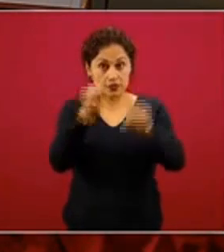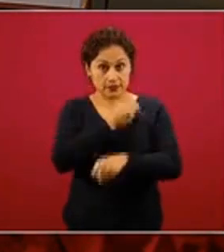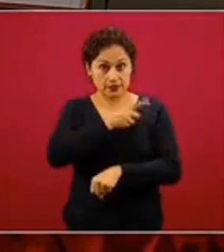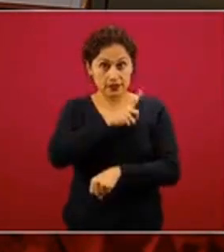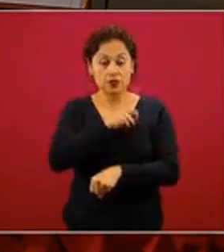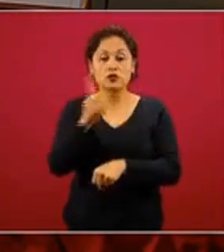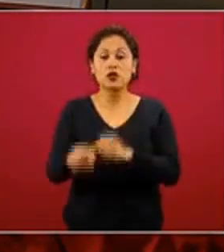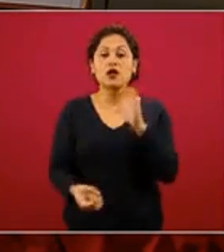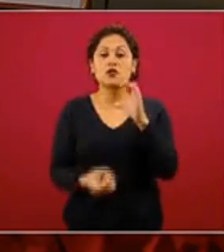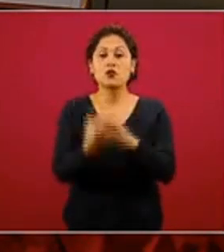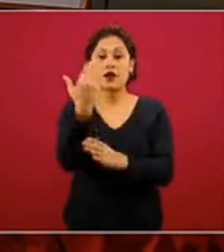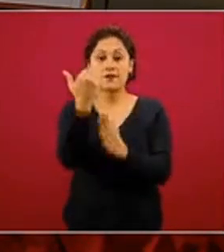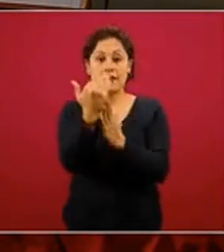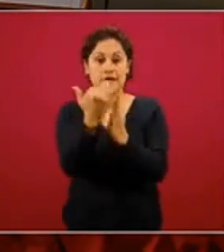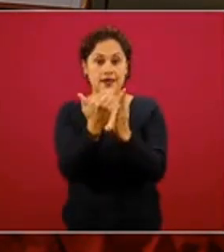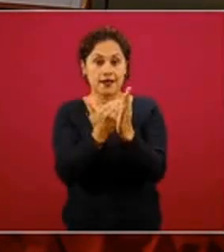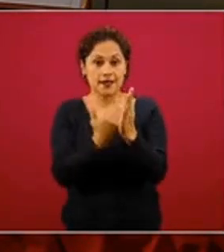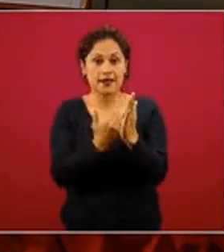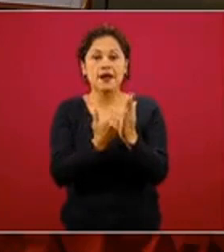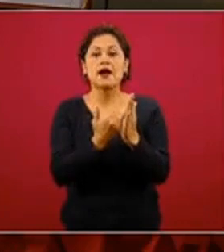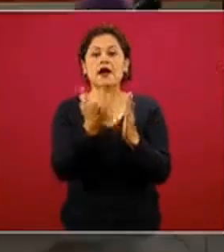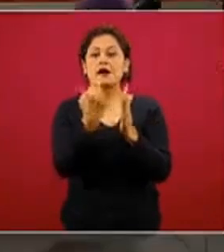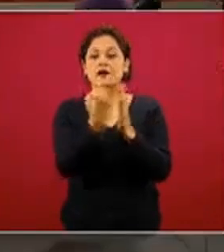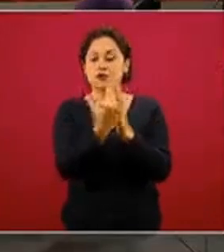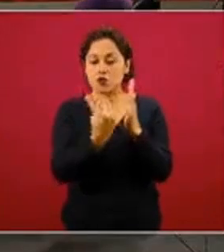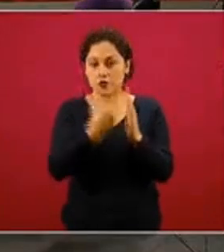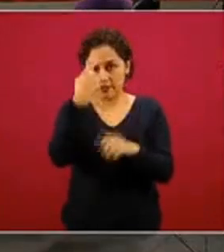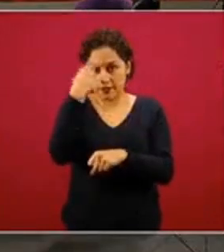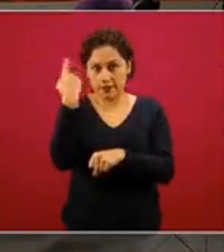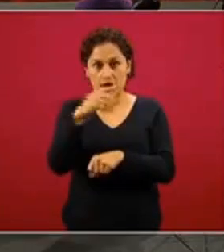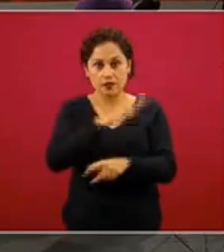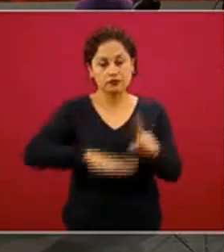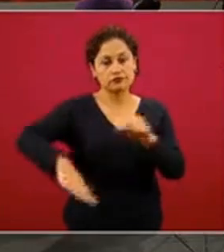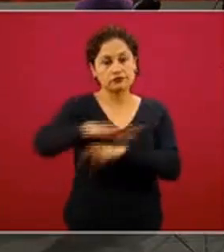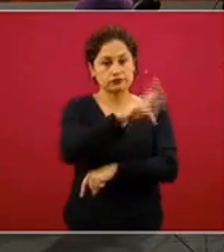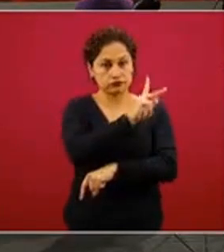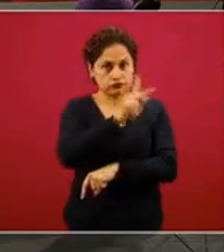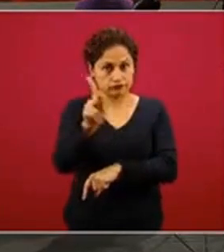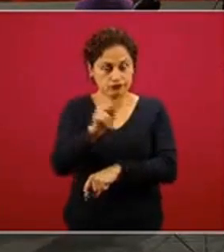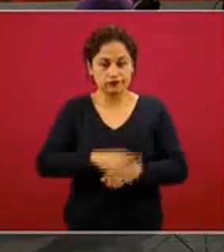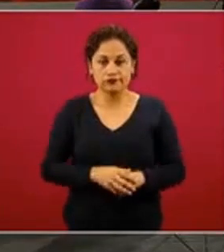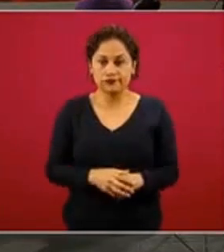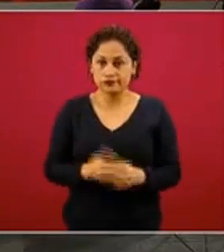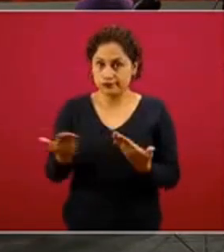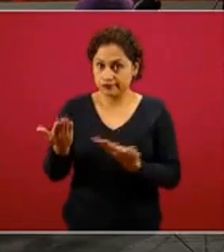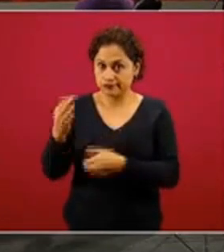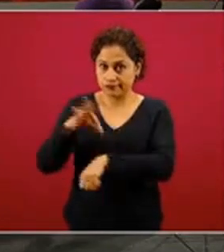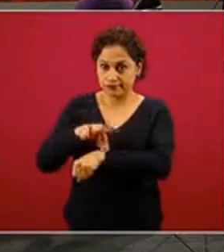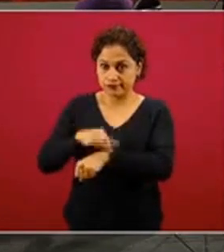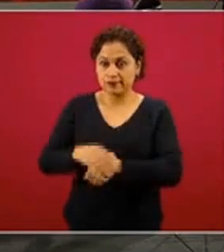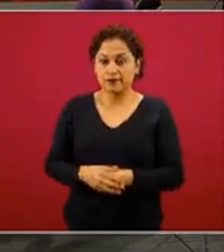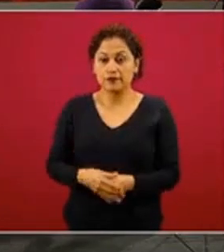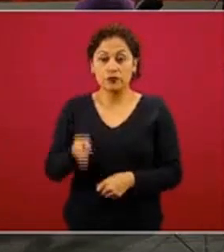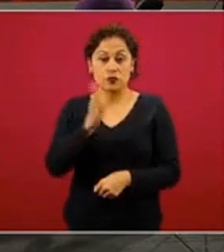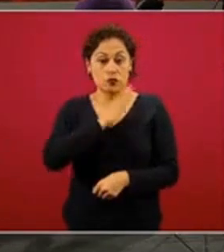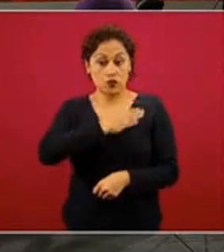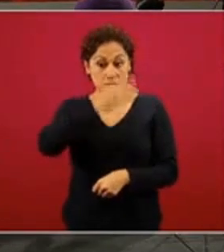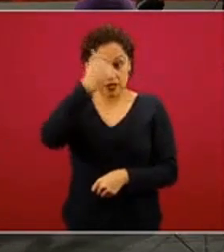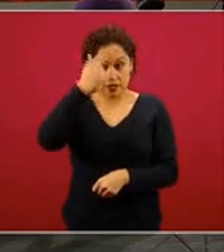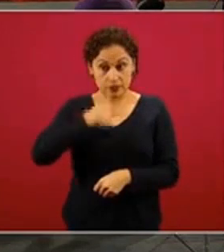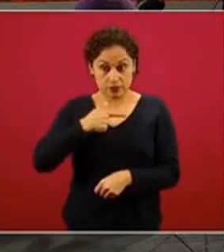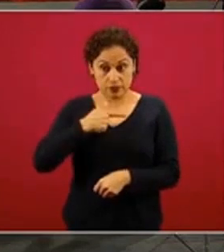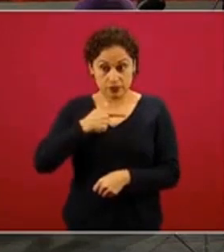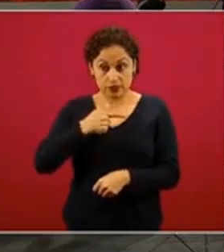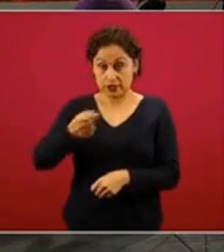guía técnica que tenemos para una población de especial interés. Doctor. Buenas noches. ¿Sí se puede hablar